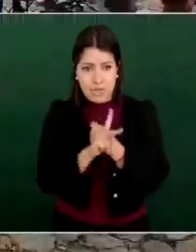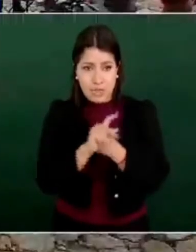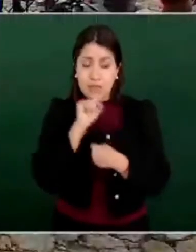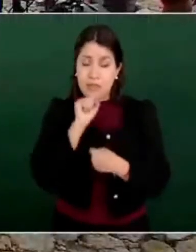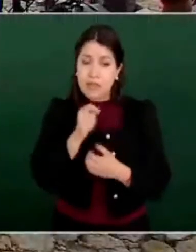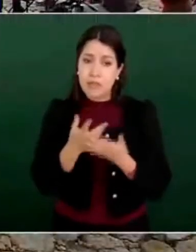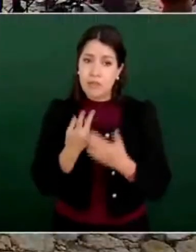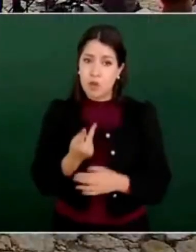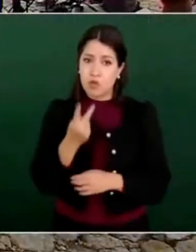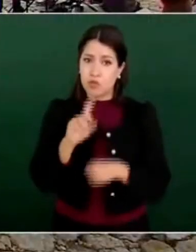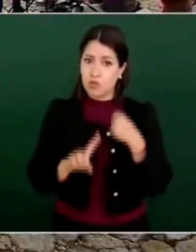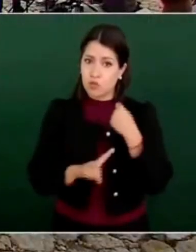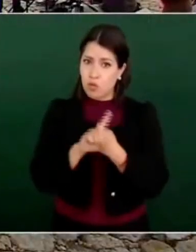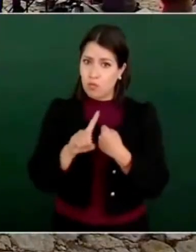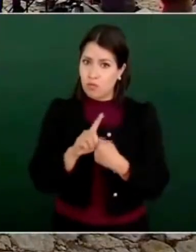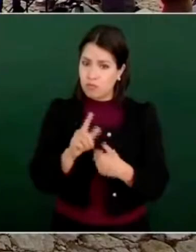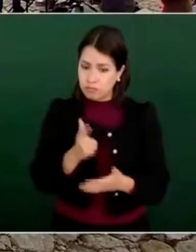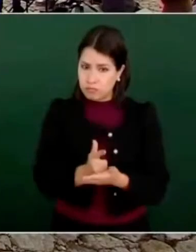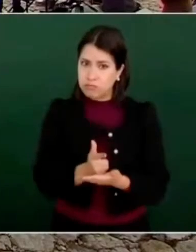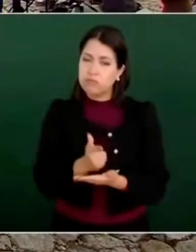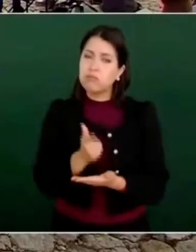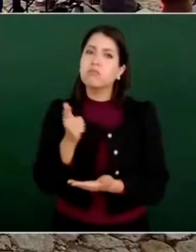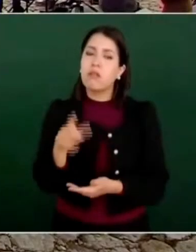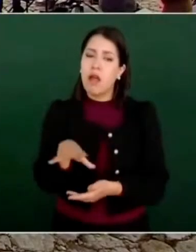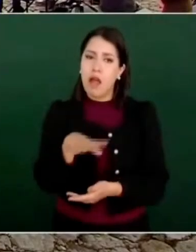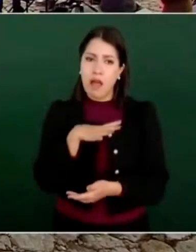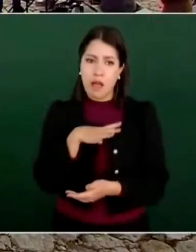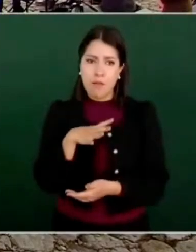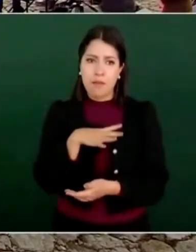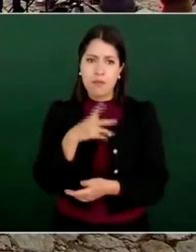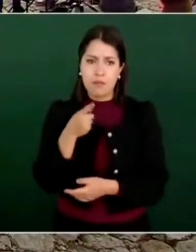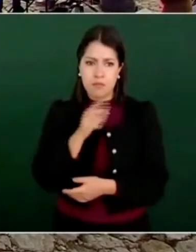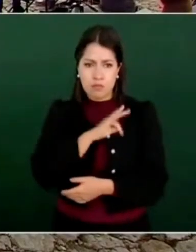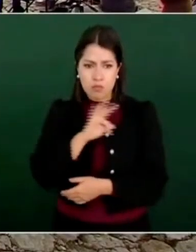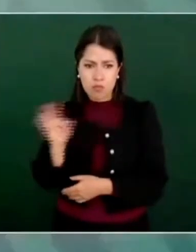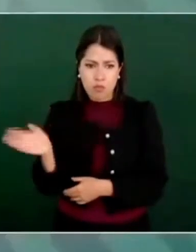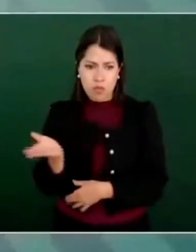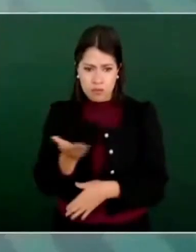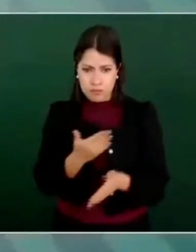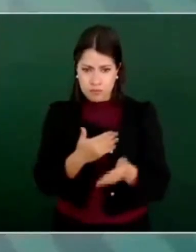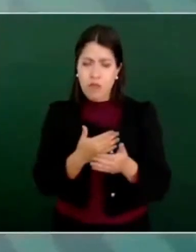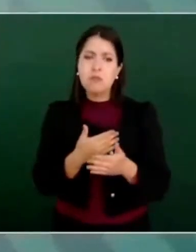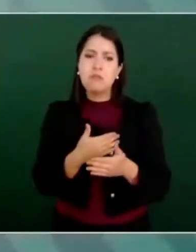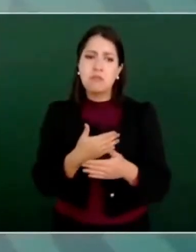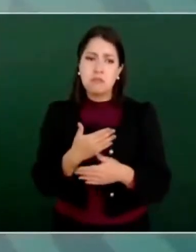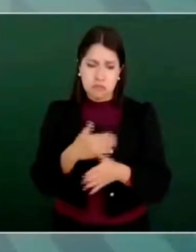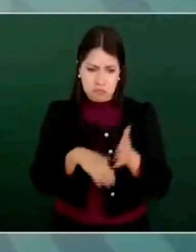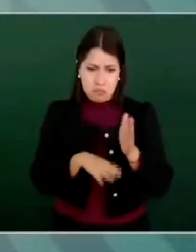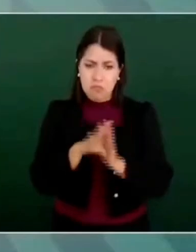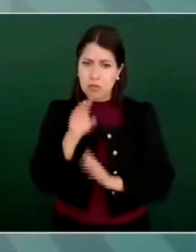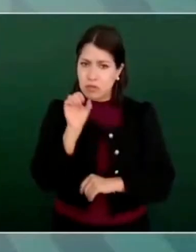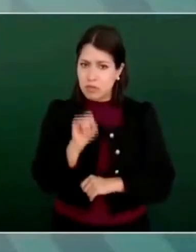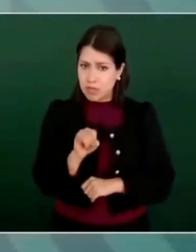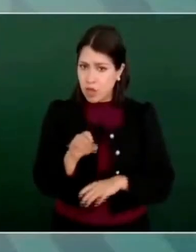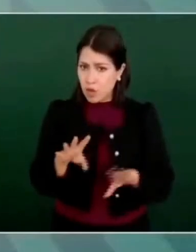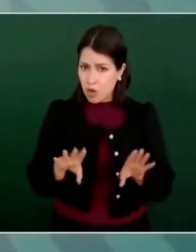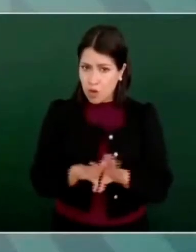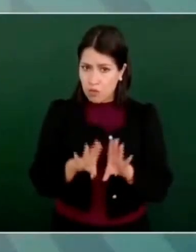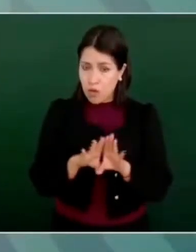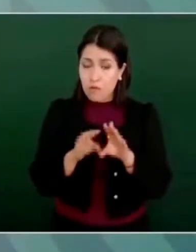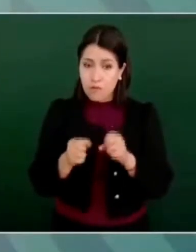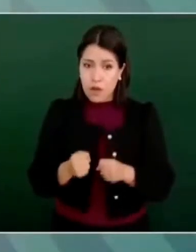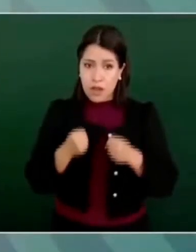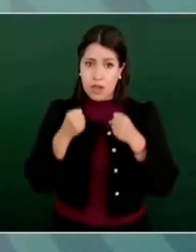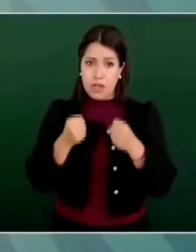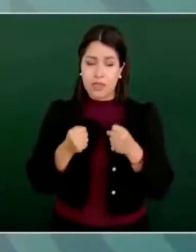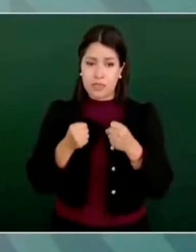críticas entrelazadas y las superaron con la fuerza enorme del apego a